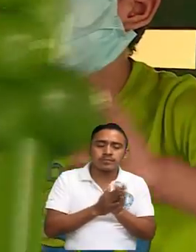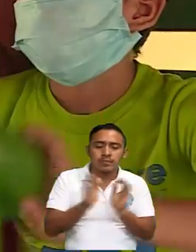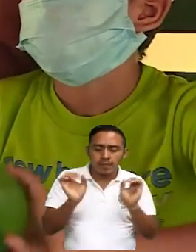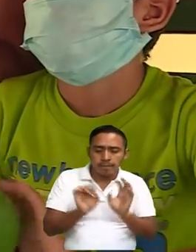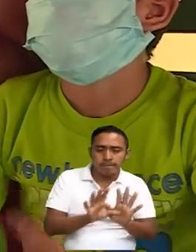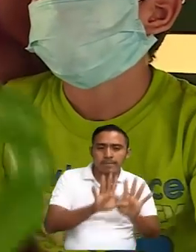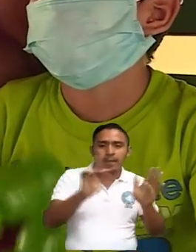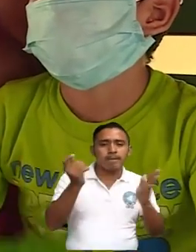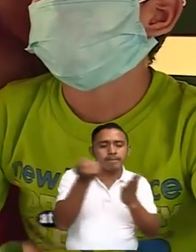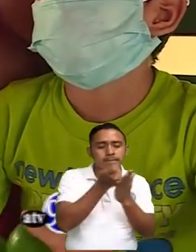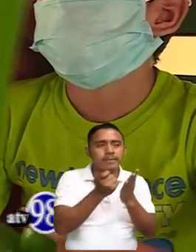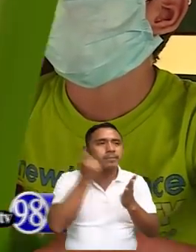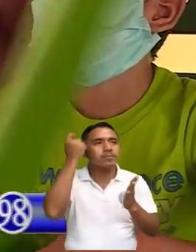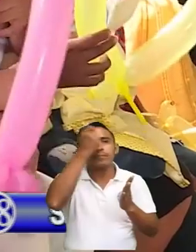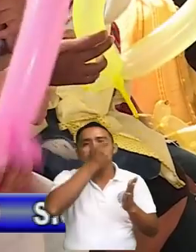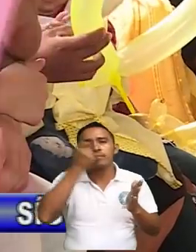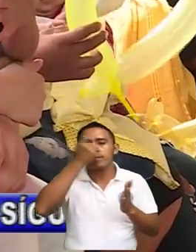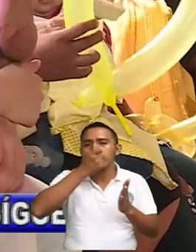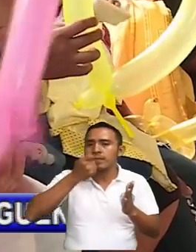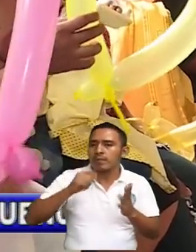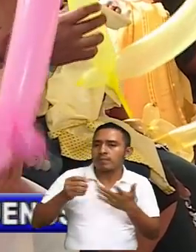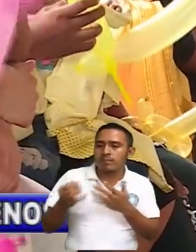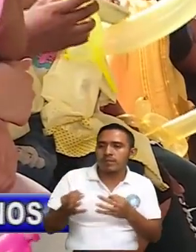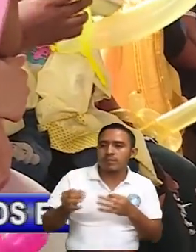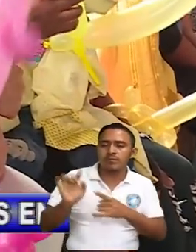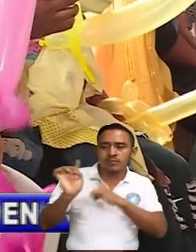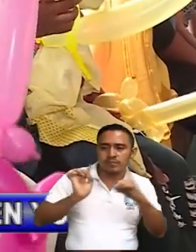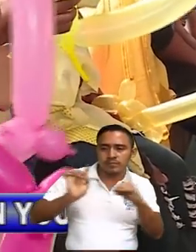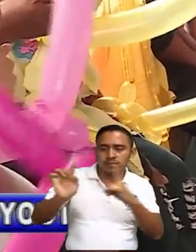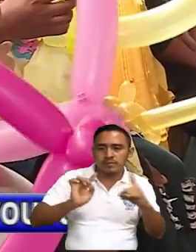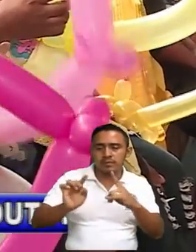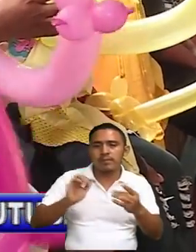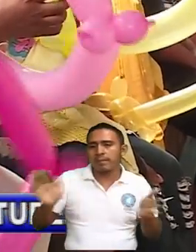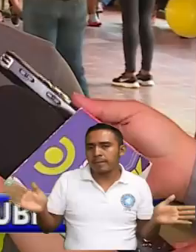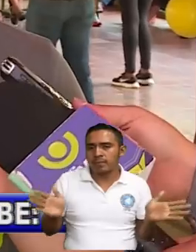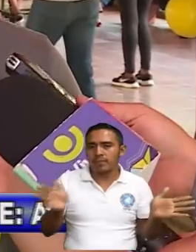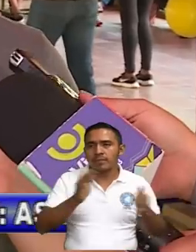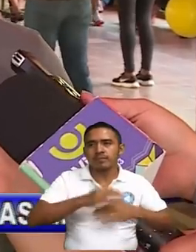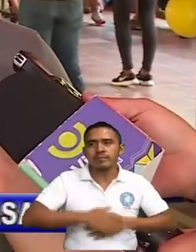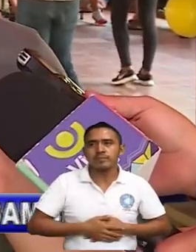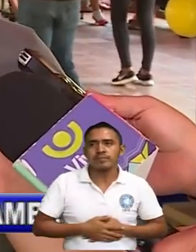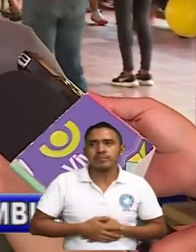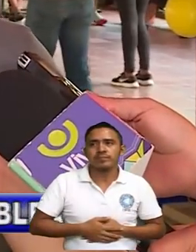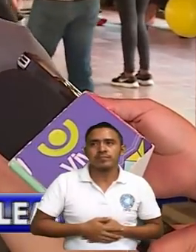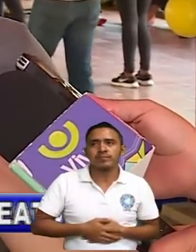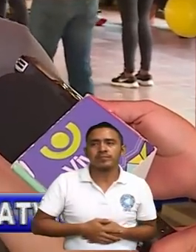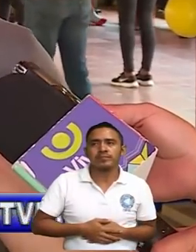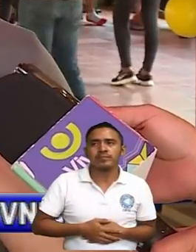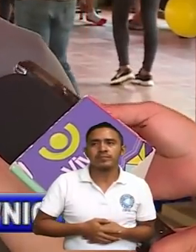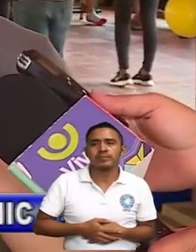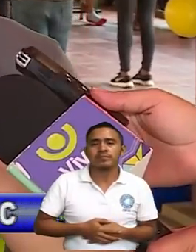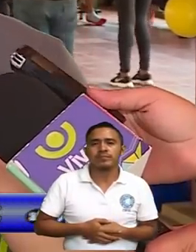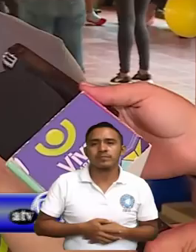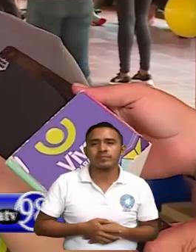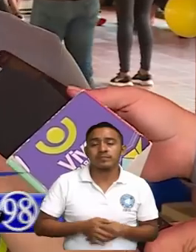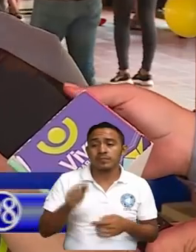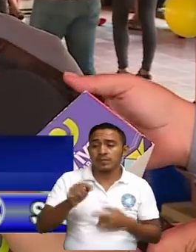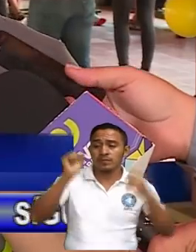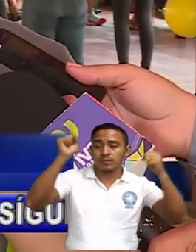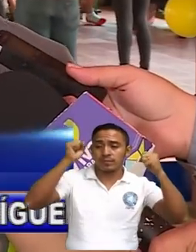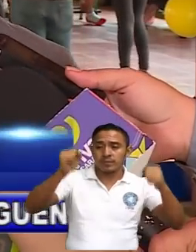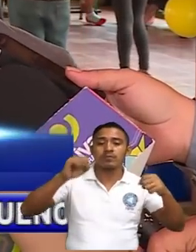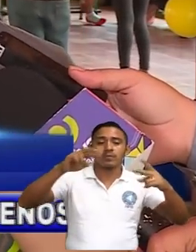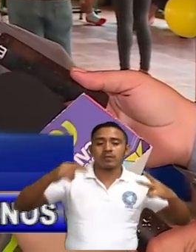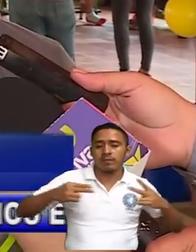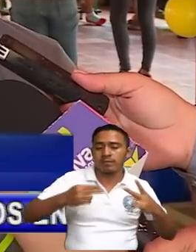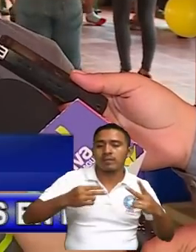de pintacaritas, globoflexia, concursos y más. Nuestros niños que son campeones de la lucha, de la vida y